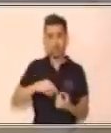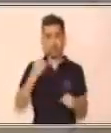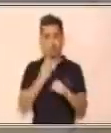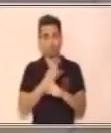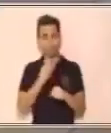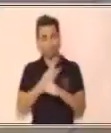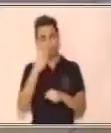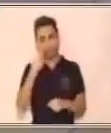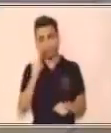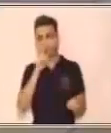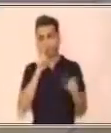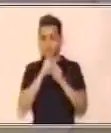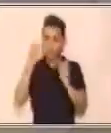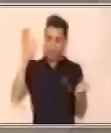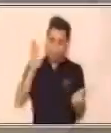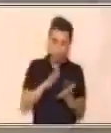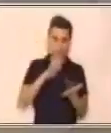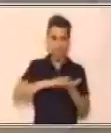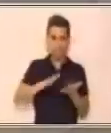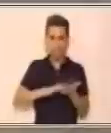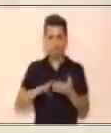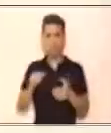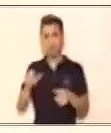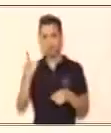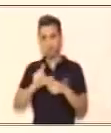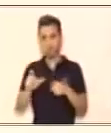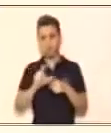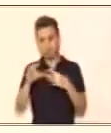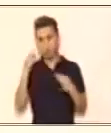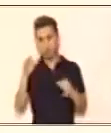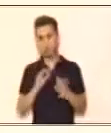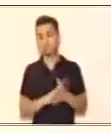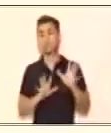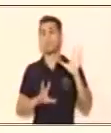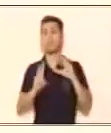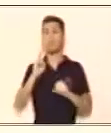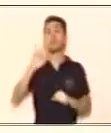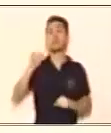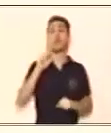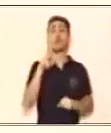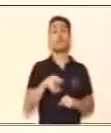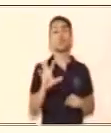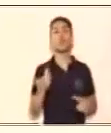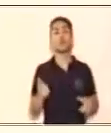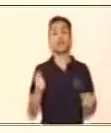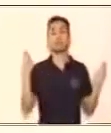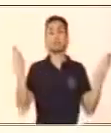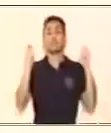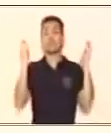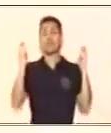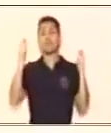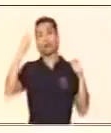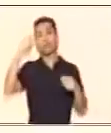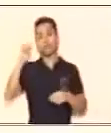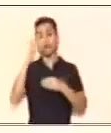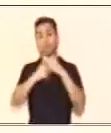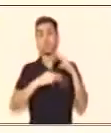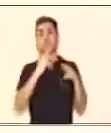reducir. Muy bien, el 12 de junio también estaremos conmemorando el Día Mundial contra el Trabajo